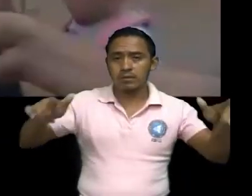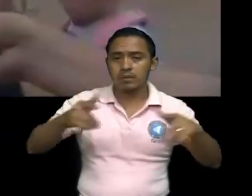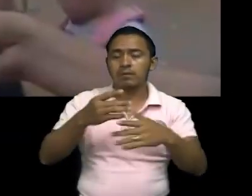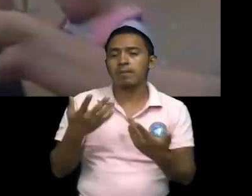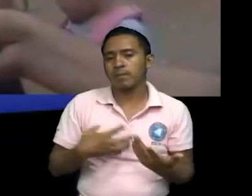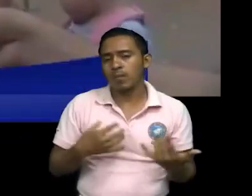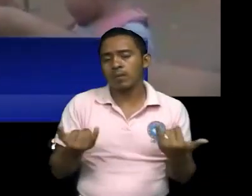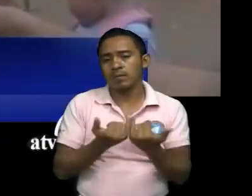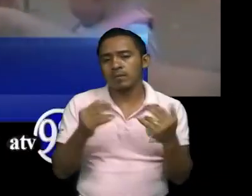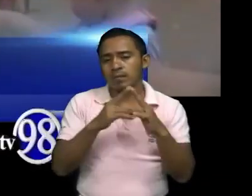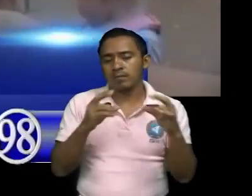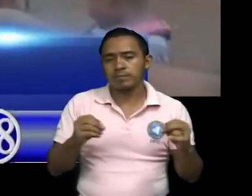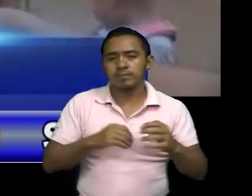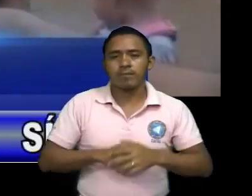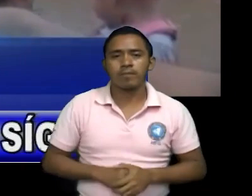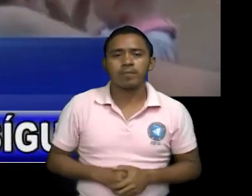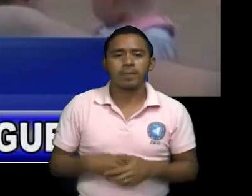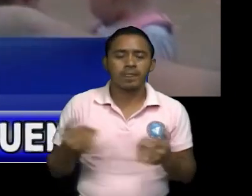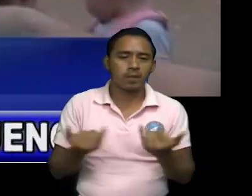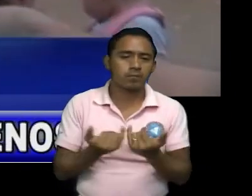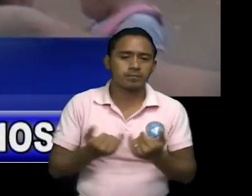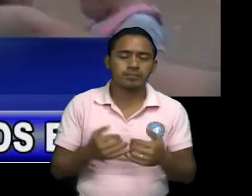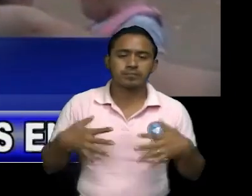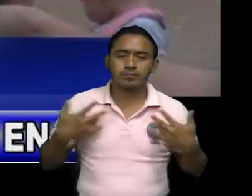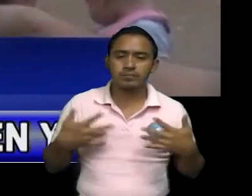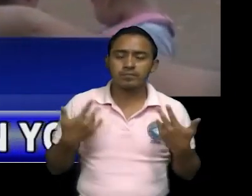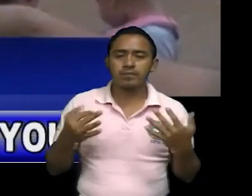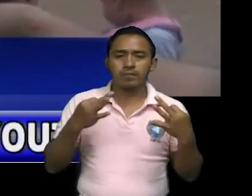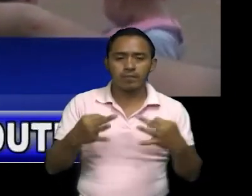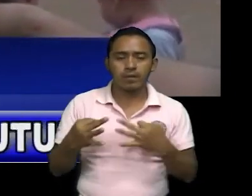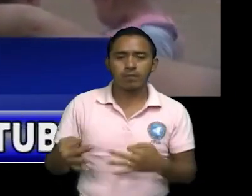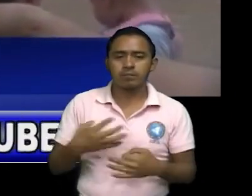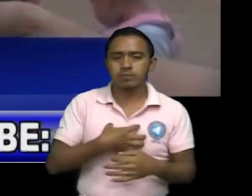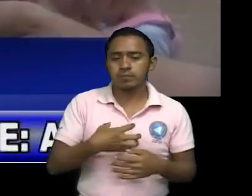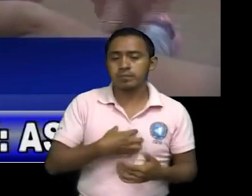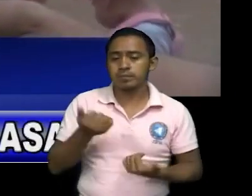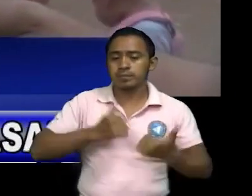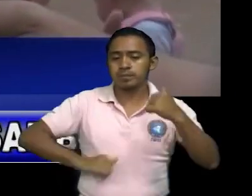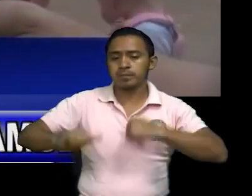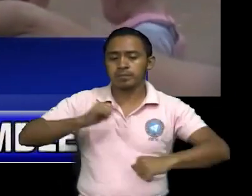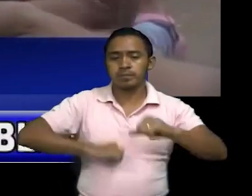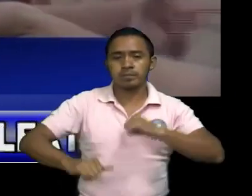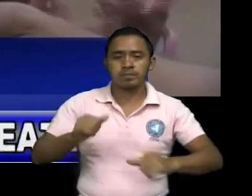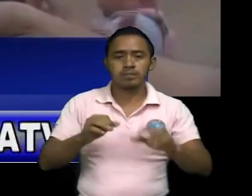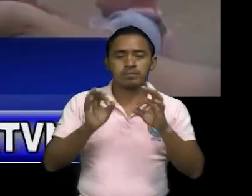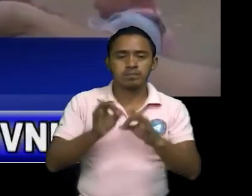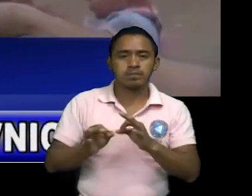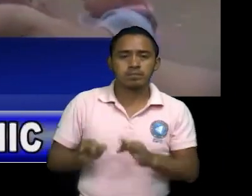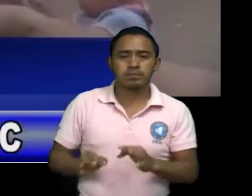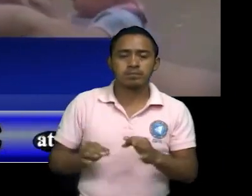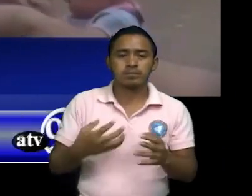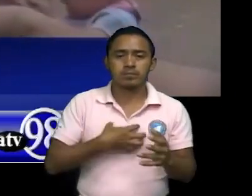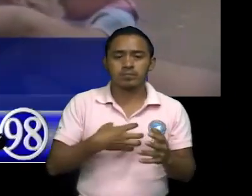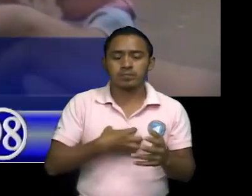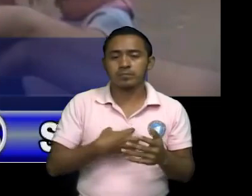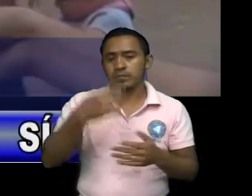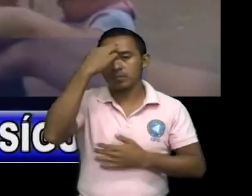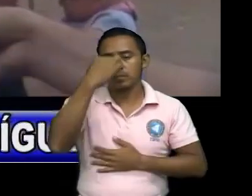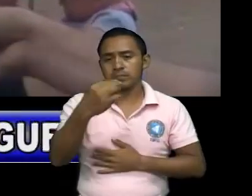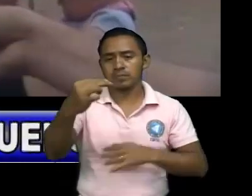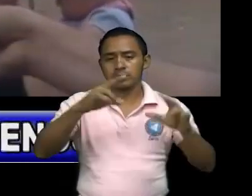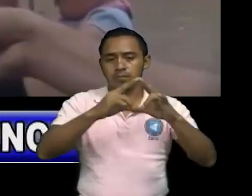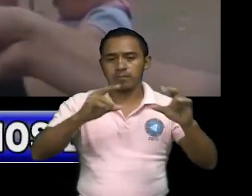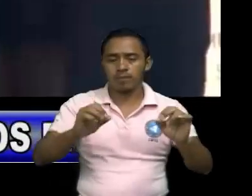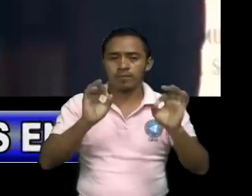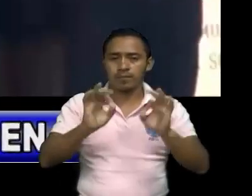Me siento muy feliz porque así nos dan la oportunidad de expresarnos artísticamente y igual es honrar a nuestra patria, que es lo mejor